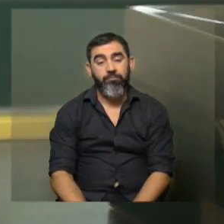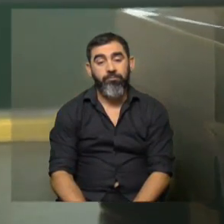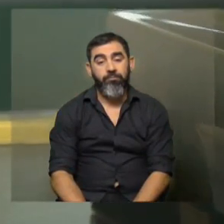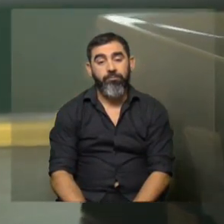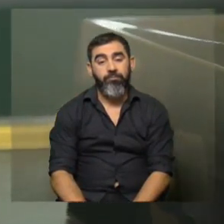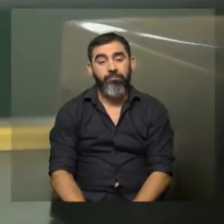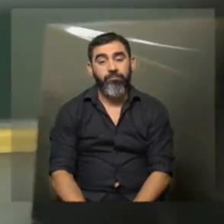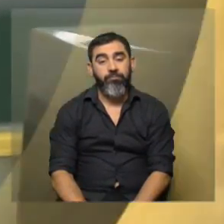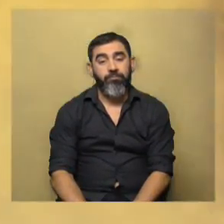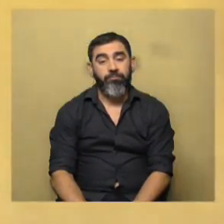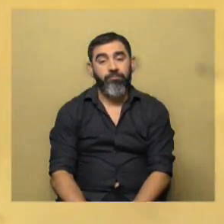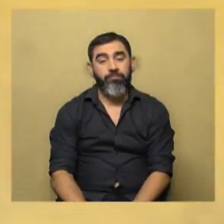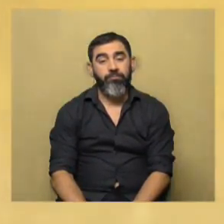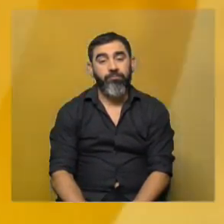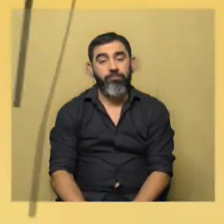www.premioadabyron.ucu.edu.uy.